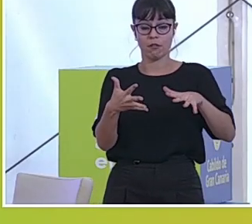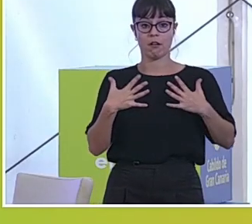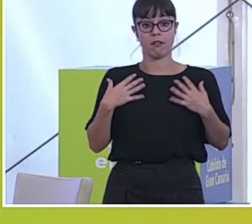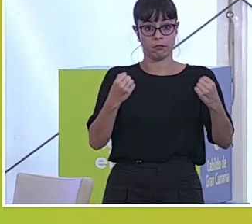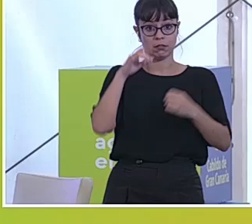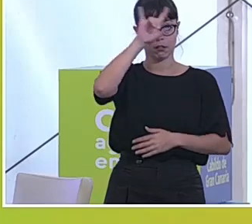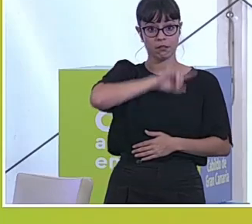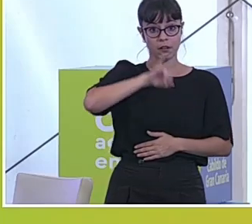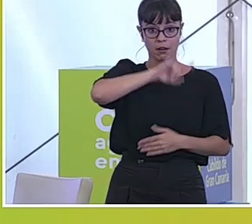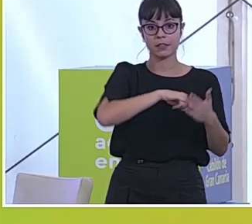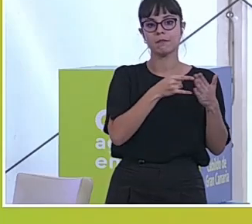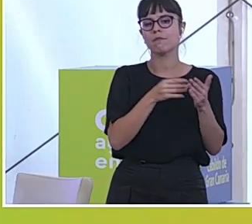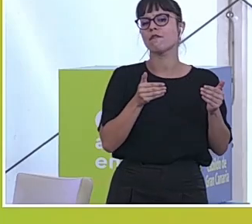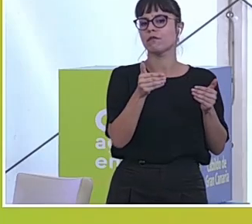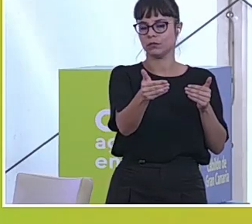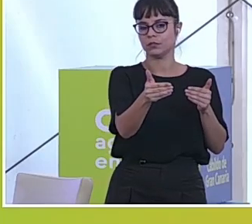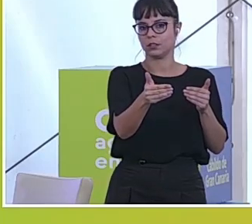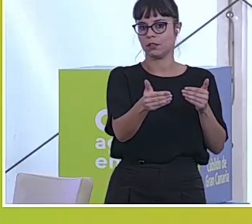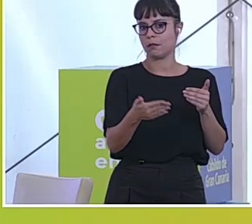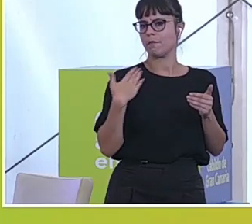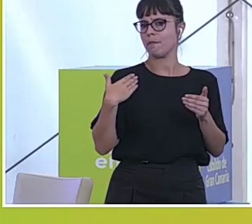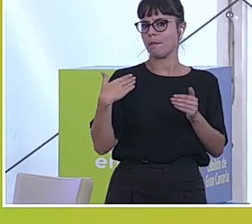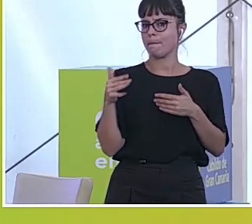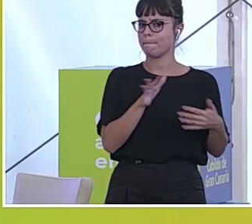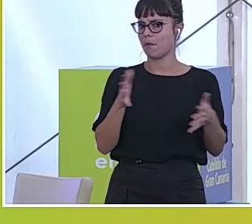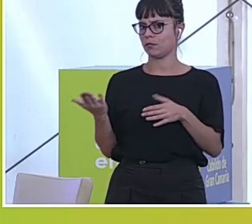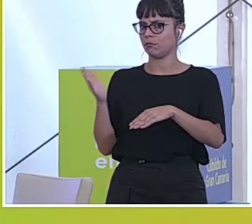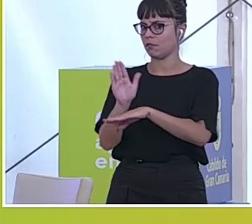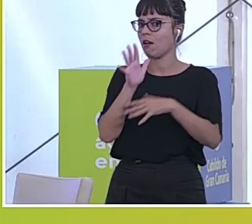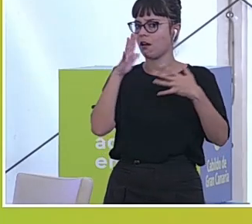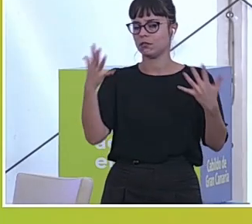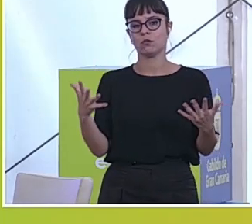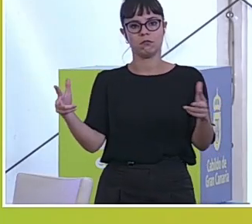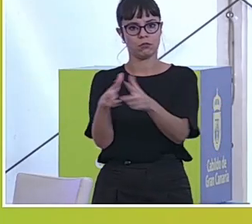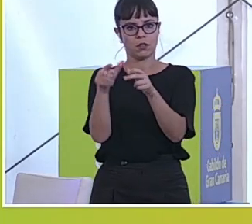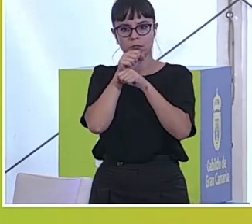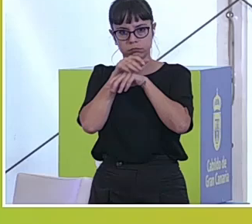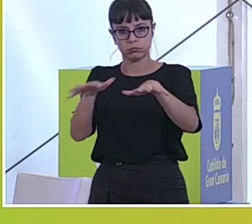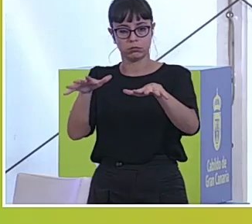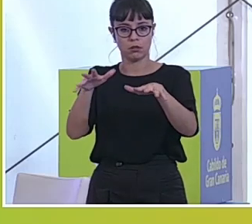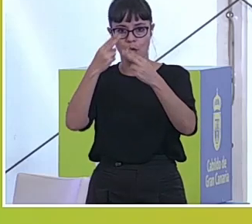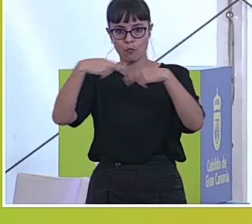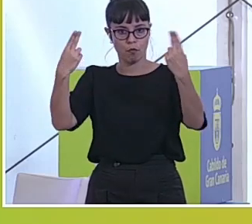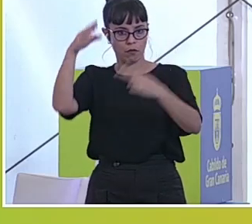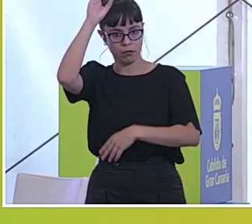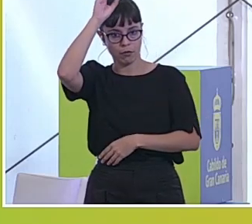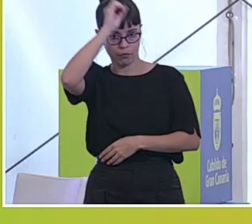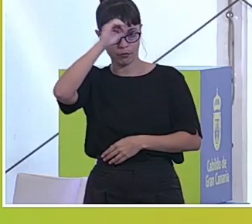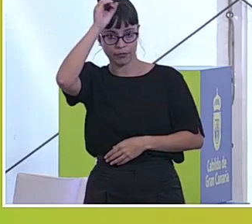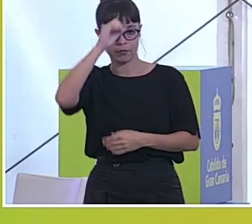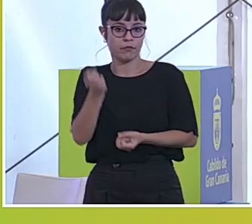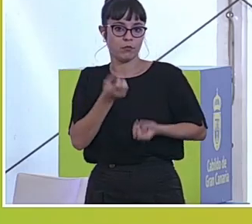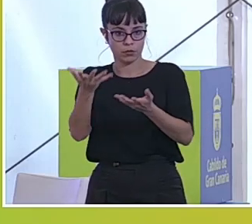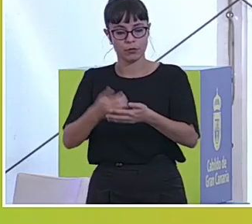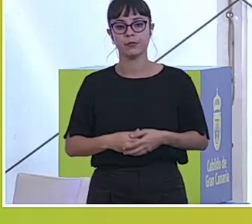que fue presentado por allá por el mes de marzo, ahora mismo está en exposición pública, y que básicamente lo que